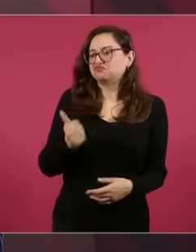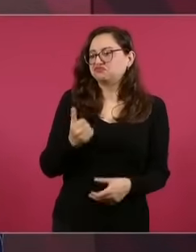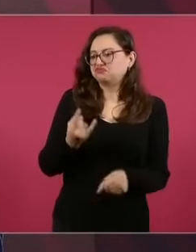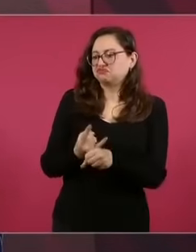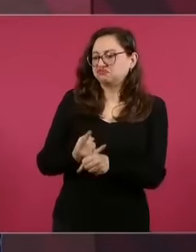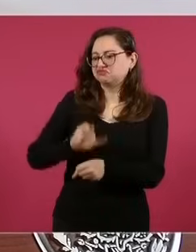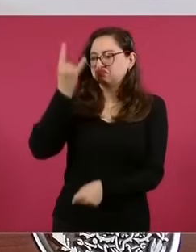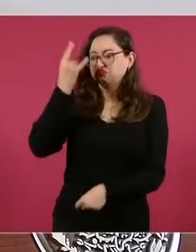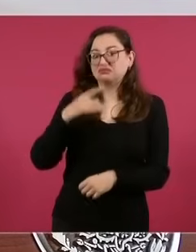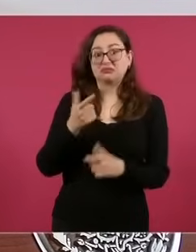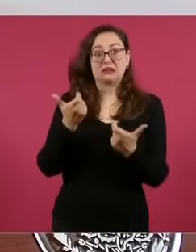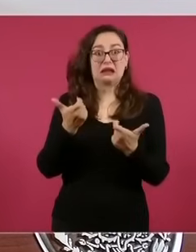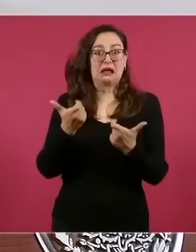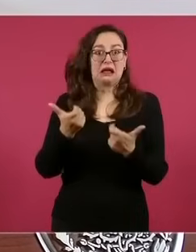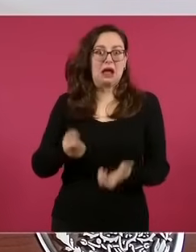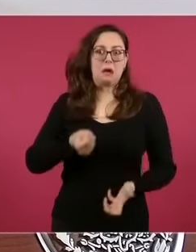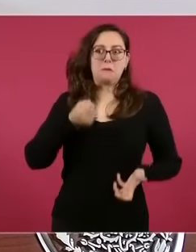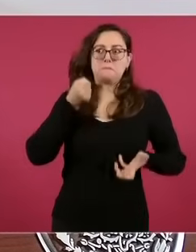ineficiente,